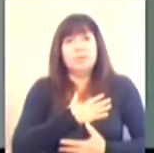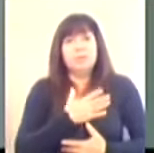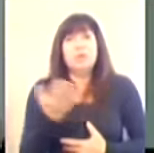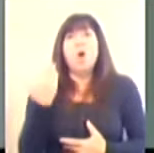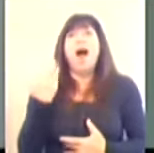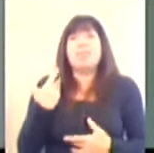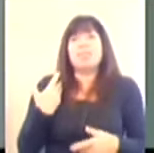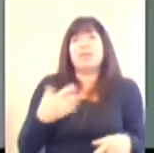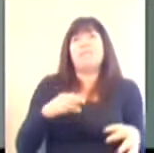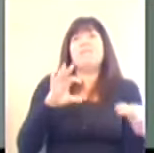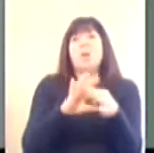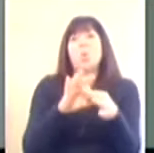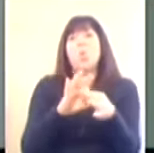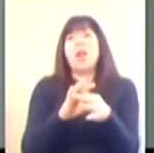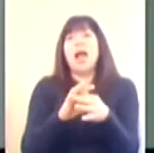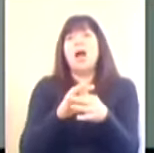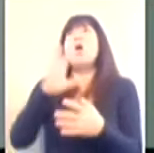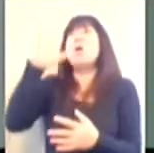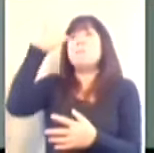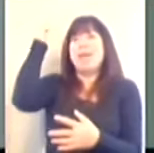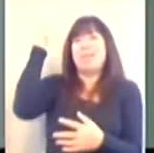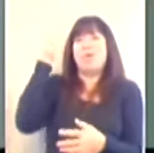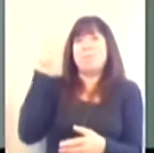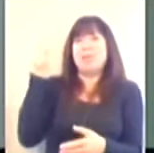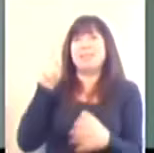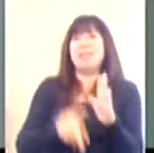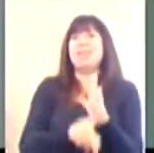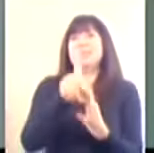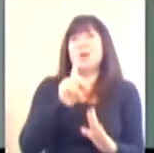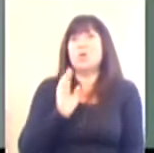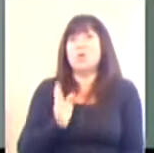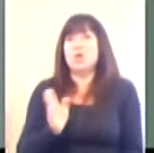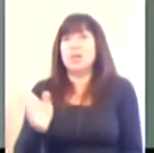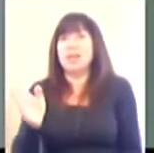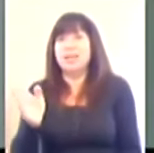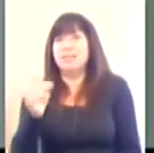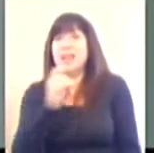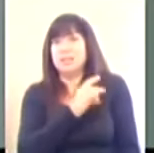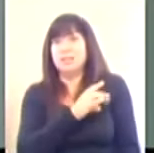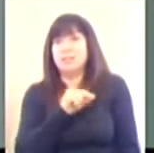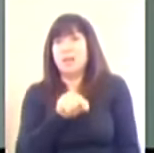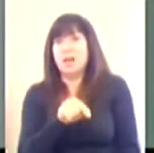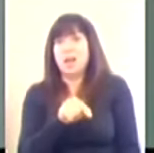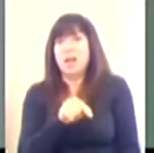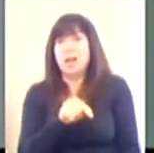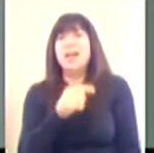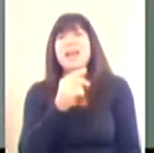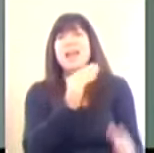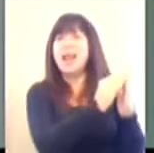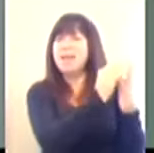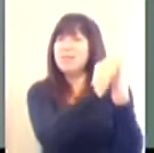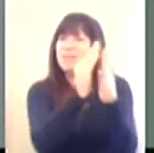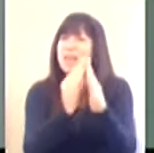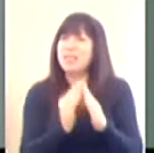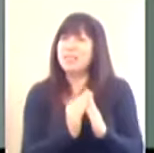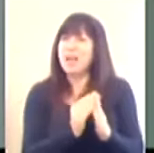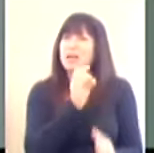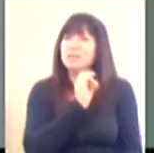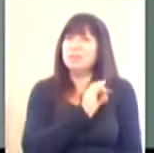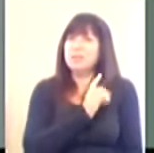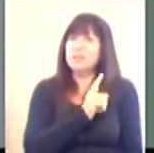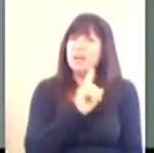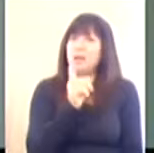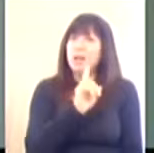vinculado al ecosistema finalmente del desarrollo sostenible, al menos acá en Chile, la vivienda propiamente tal no es de